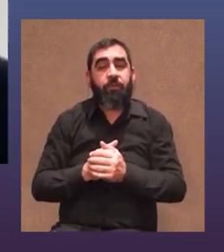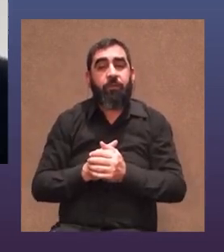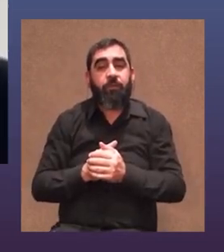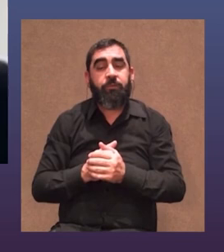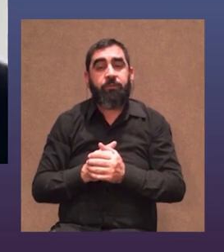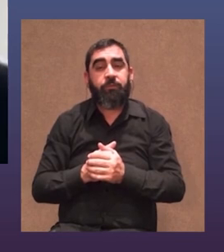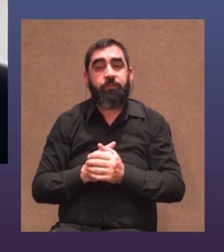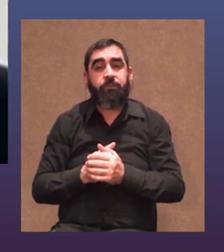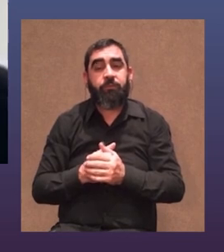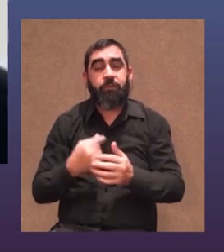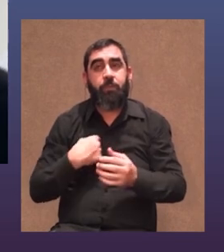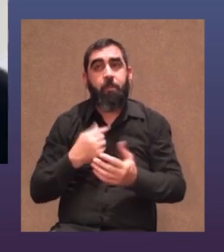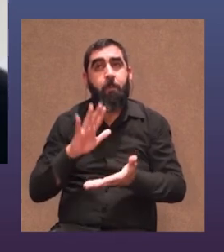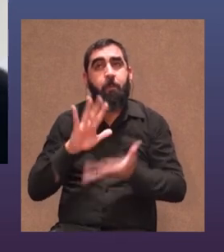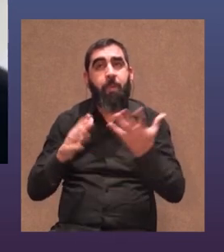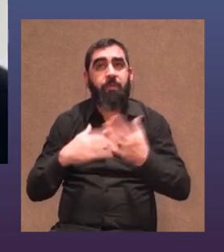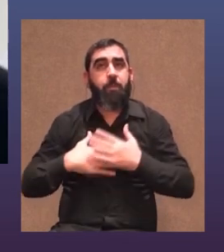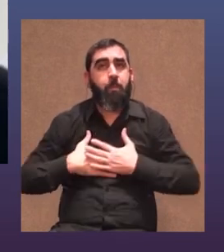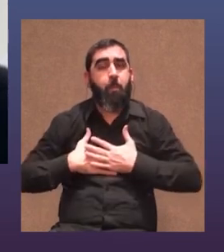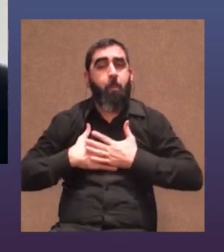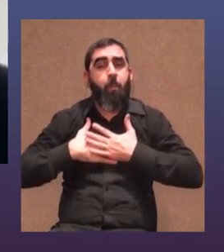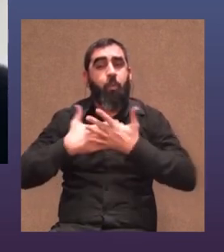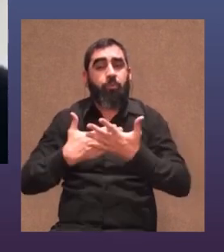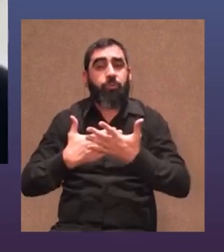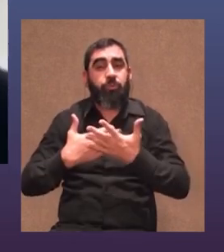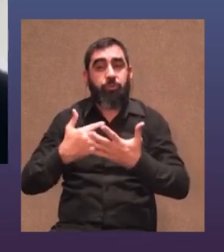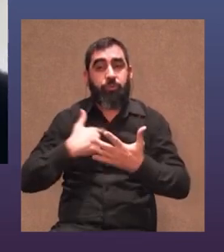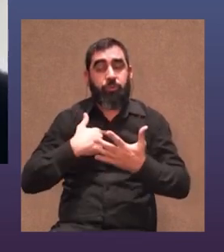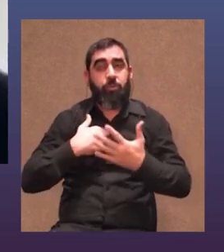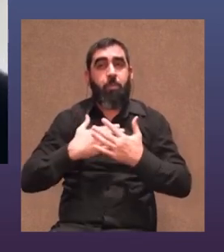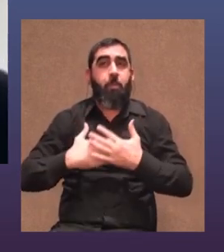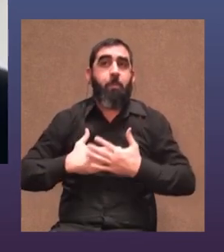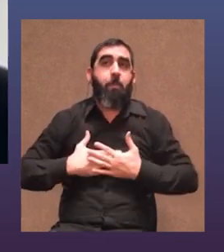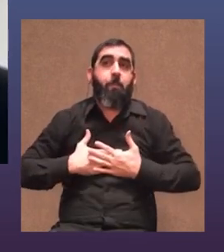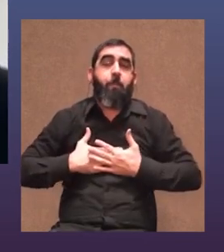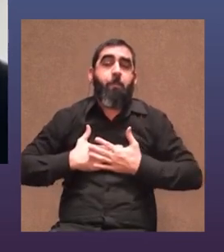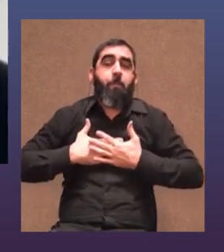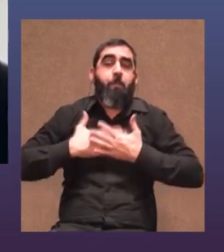a lo que me conmueve, bueno, me conmueve